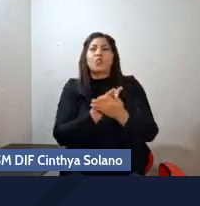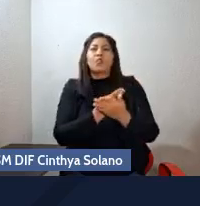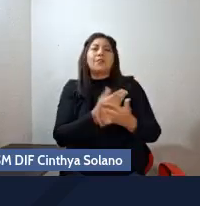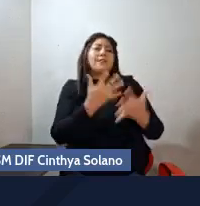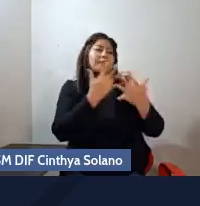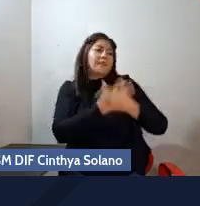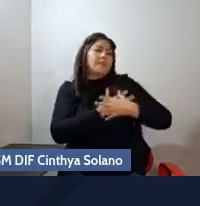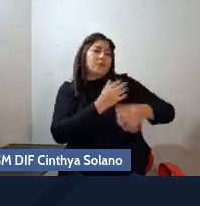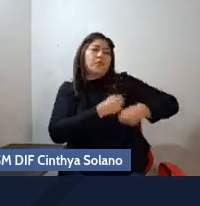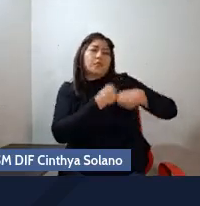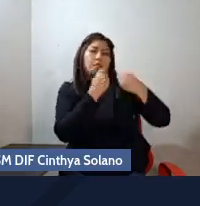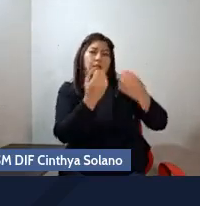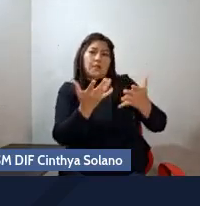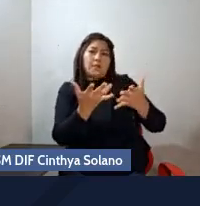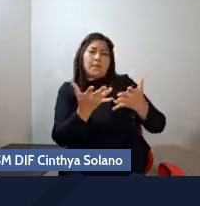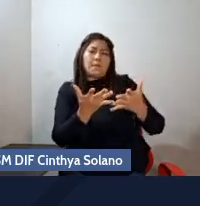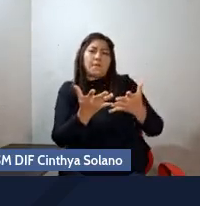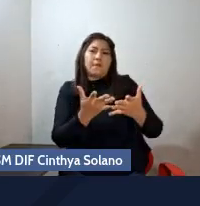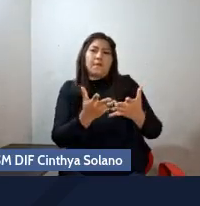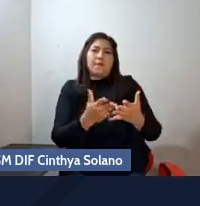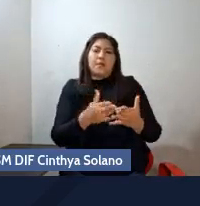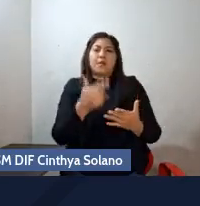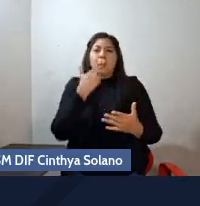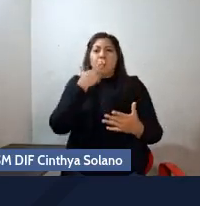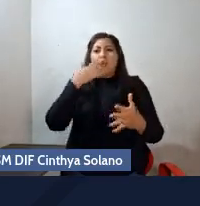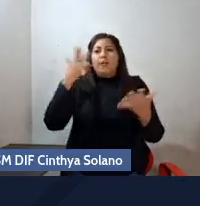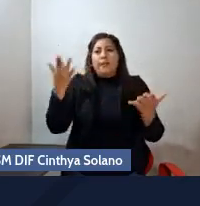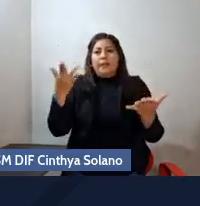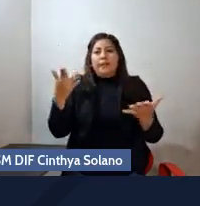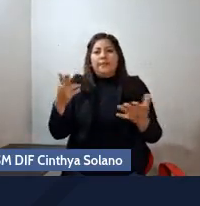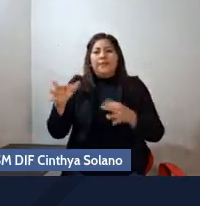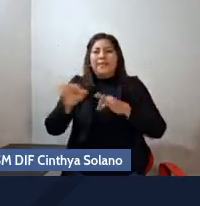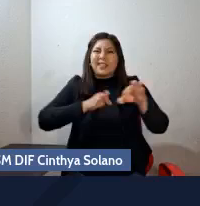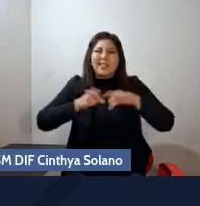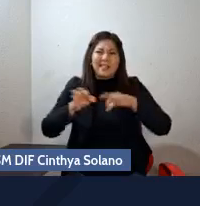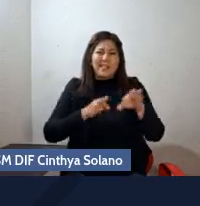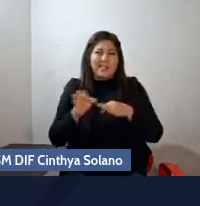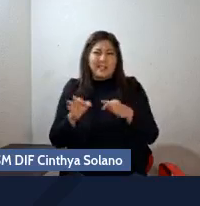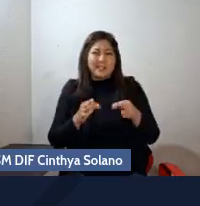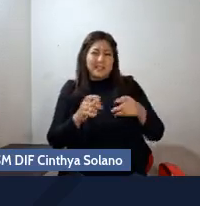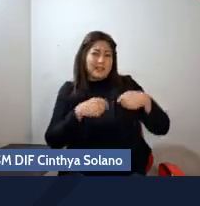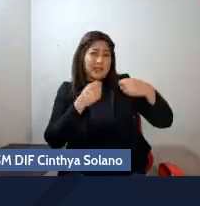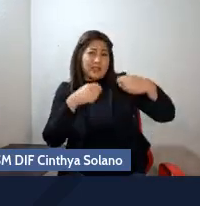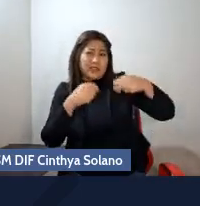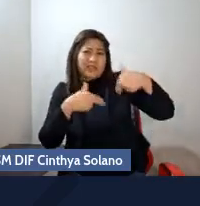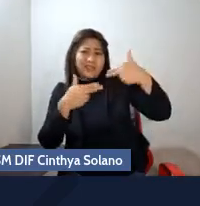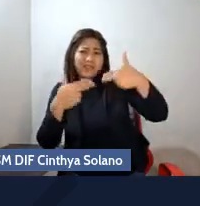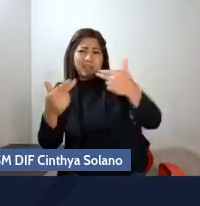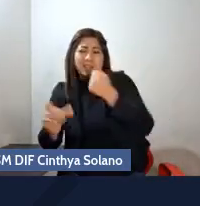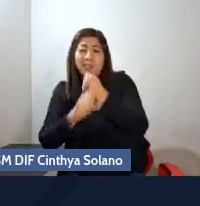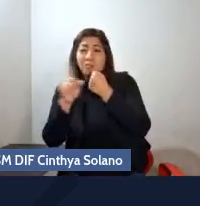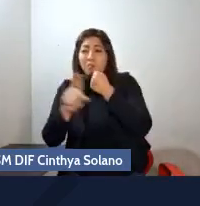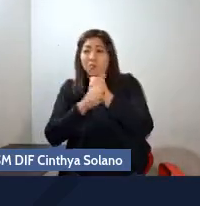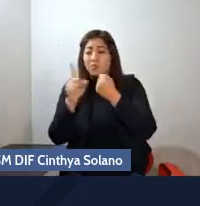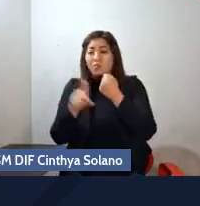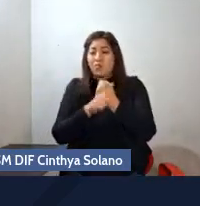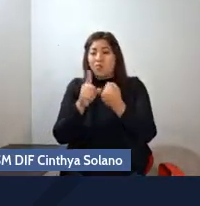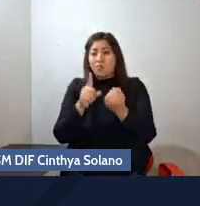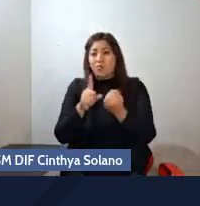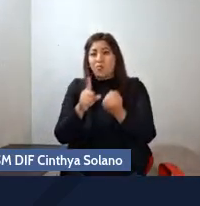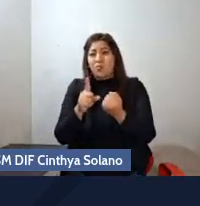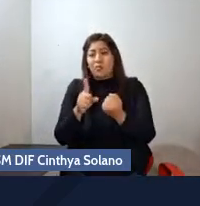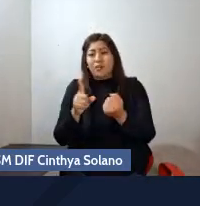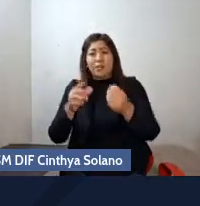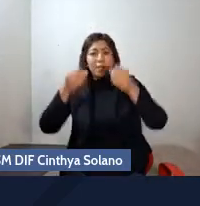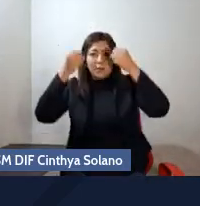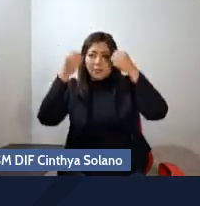pues pareciera que uno trabaja para dejarles y después termina siendo un problema porque no se dejaron las cosas como tenían que